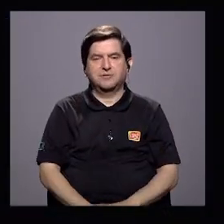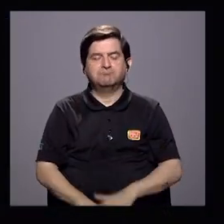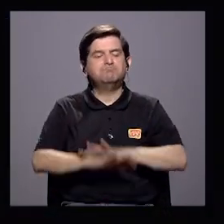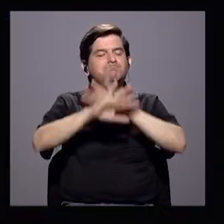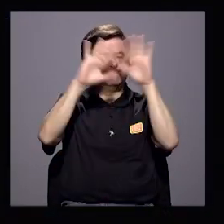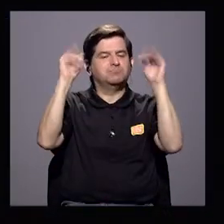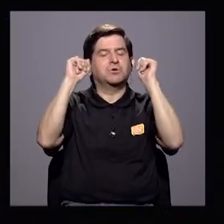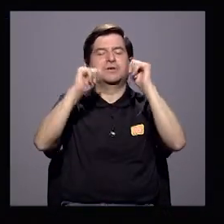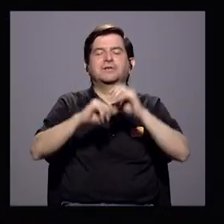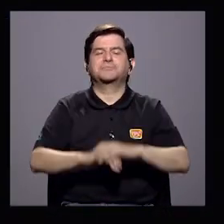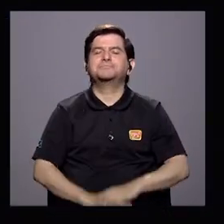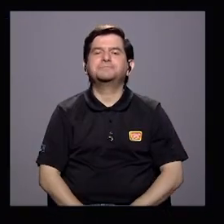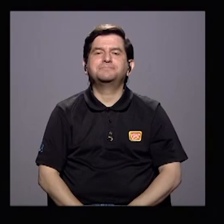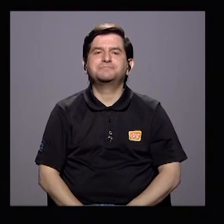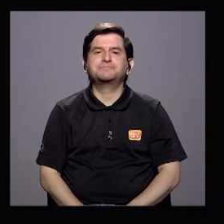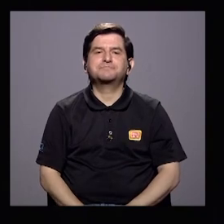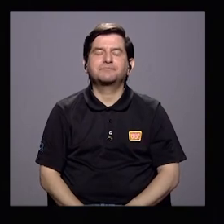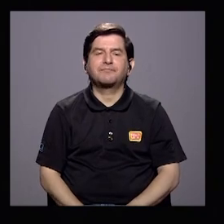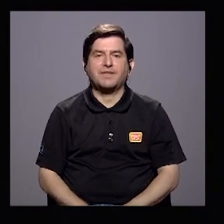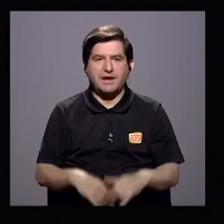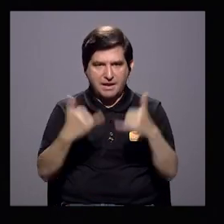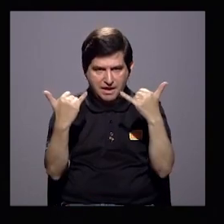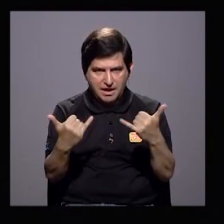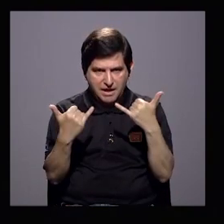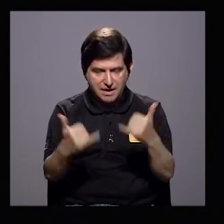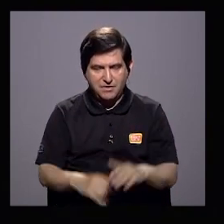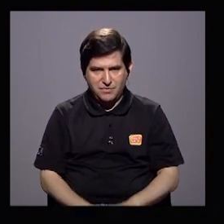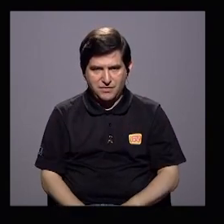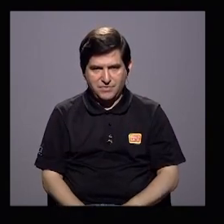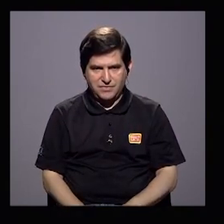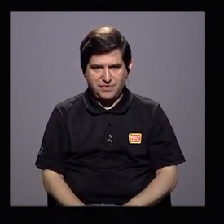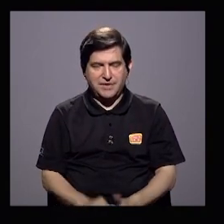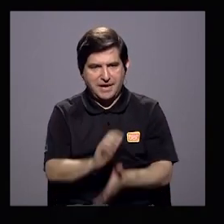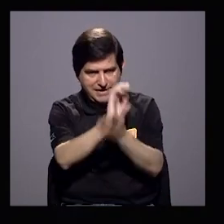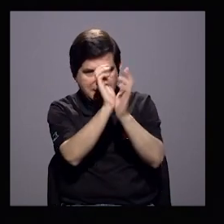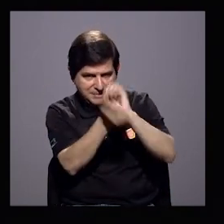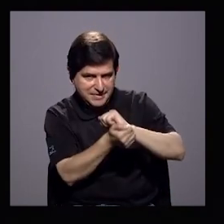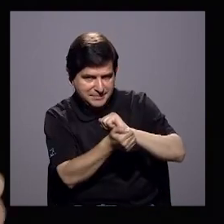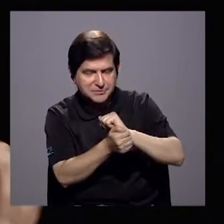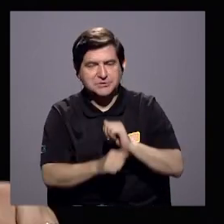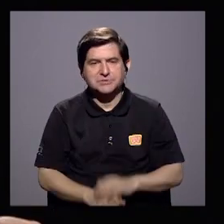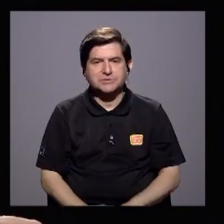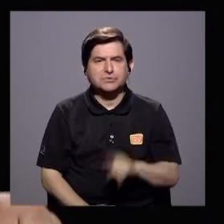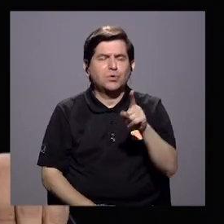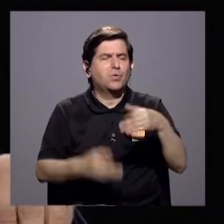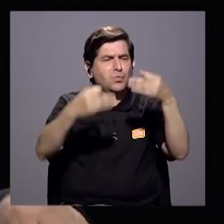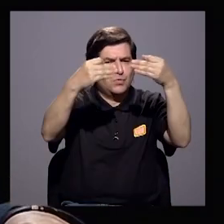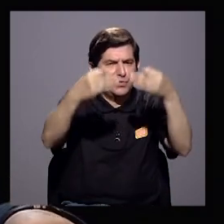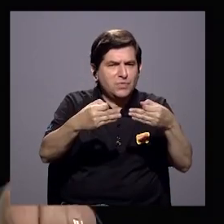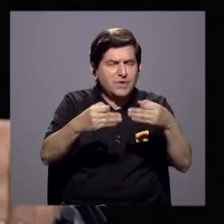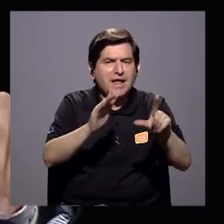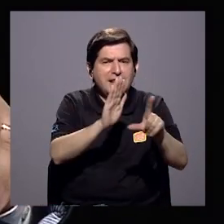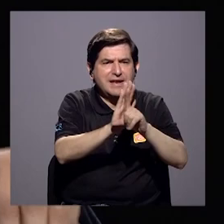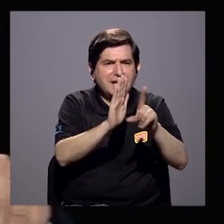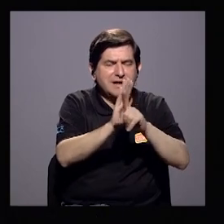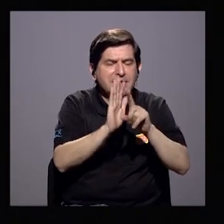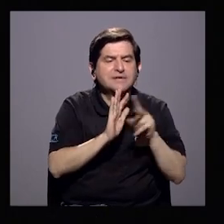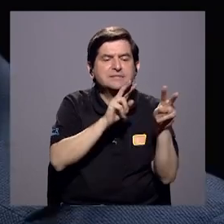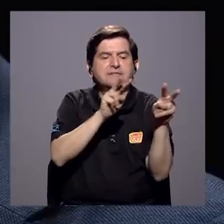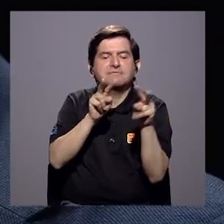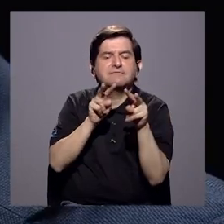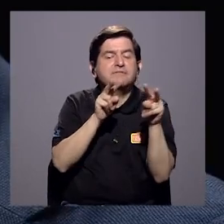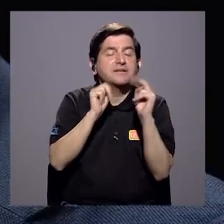muy claro que ahora doy un salto a la acera de enfrente nos encontramos un decreto que legaliza la